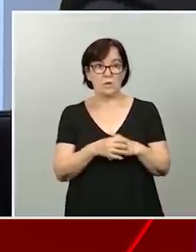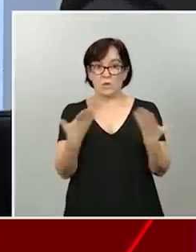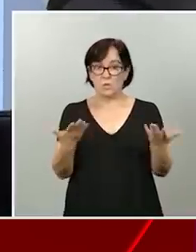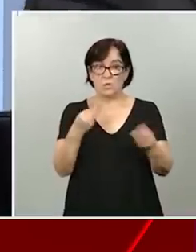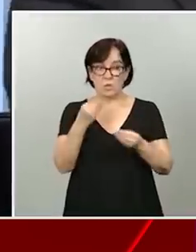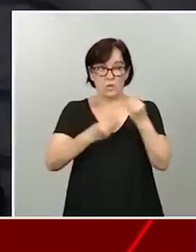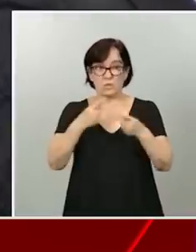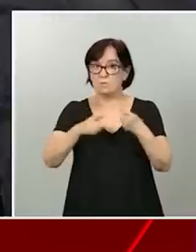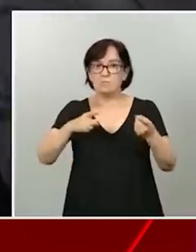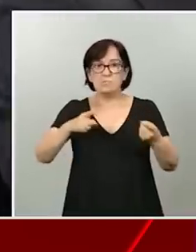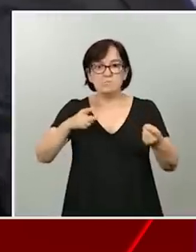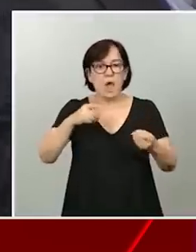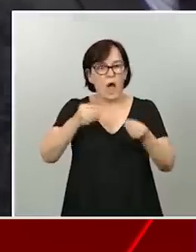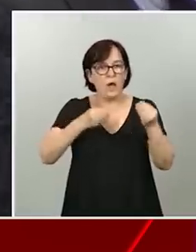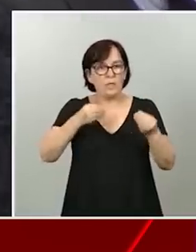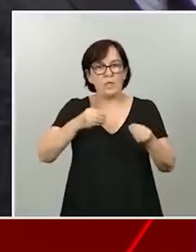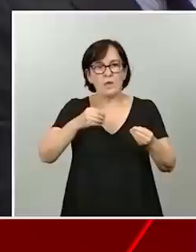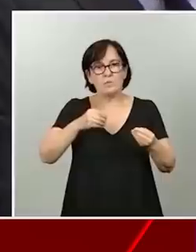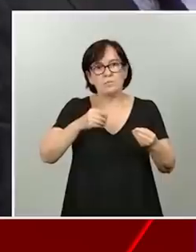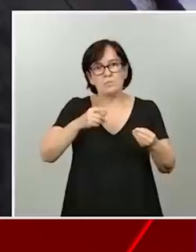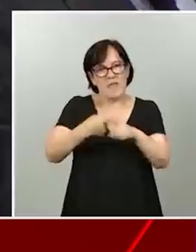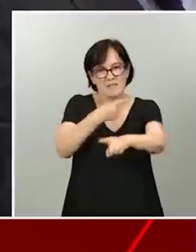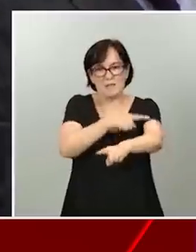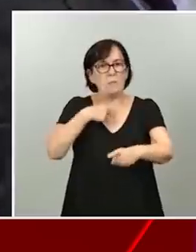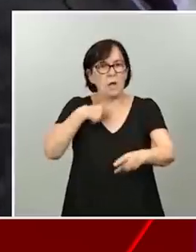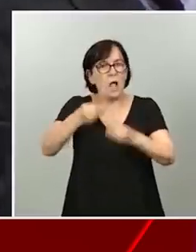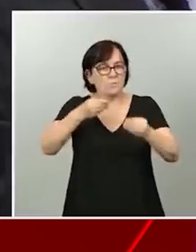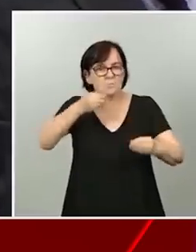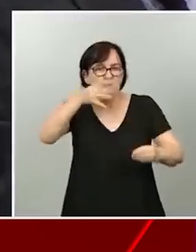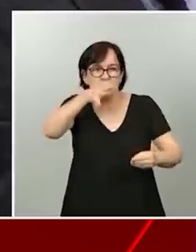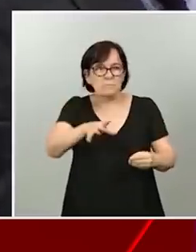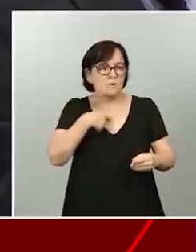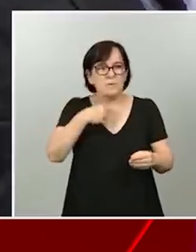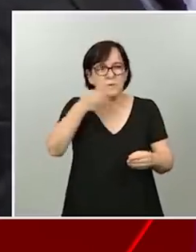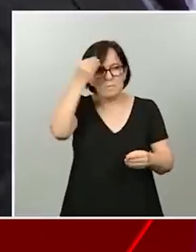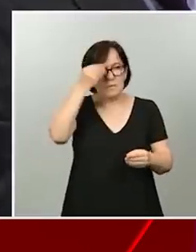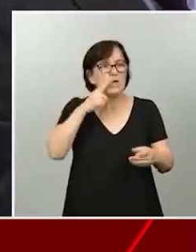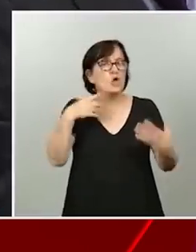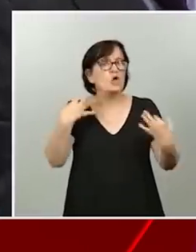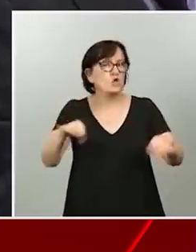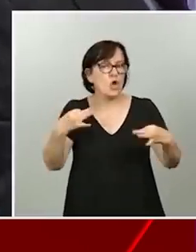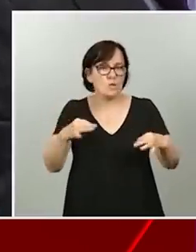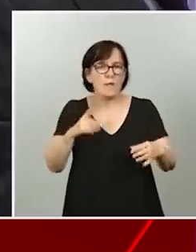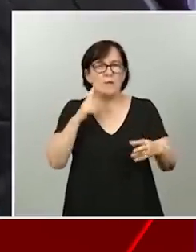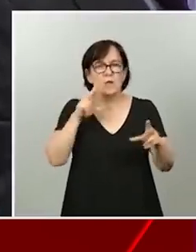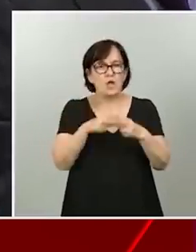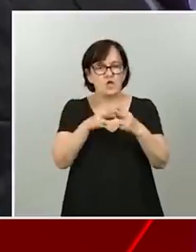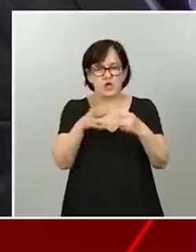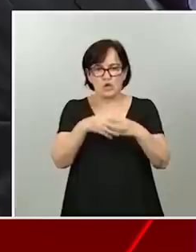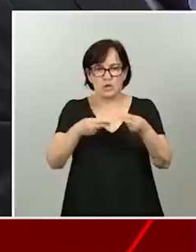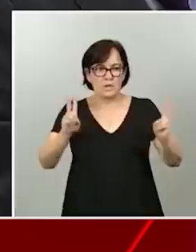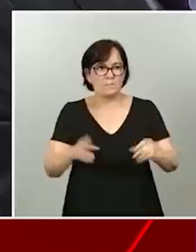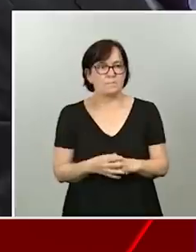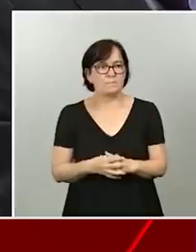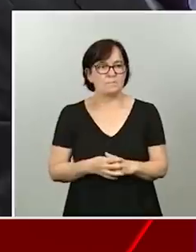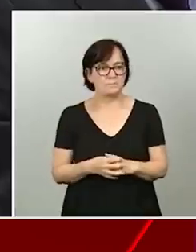apariencia de que eran dos apellidos. Pues no, es uno. Por lo tanto, se hizo una cosa muy extraña en los contratos, que es eliminar el segundo apellido. Cuando nos